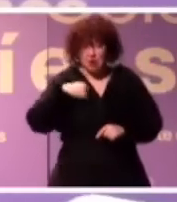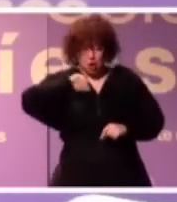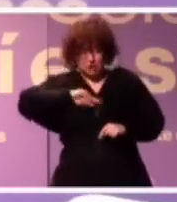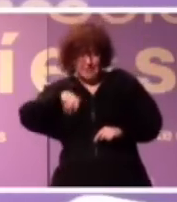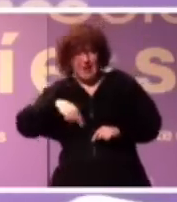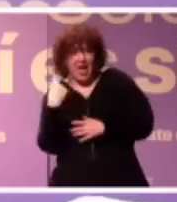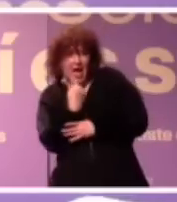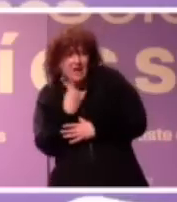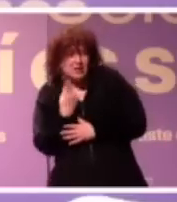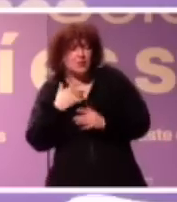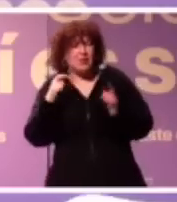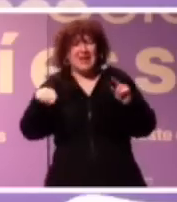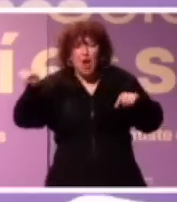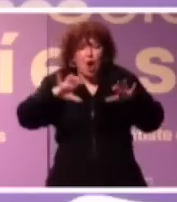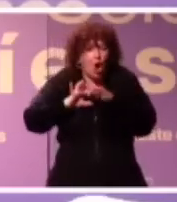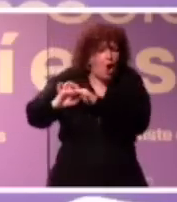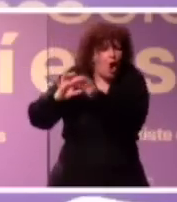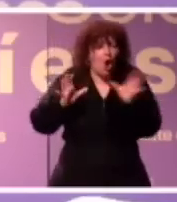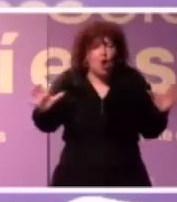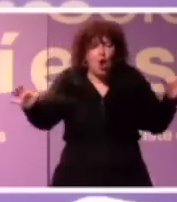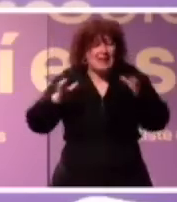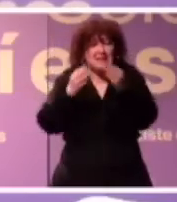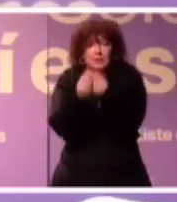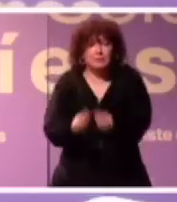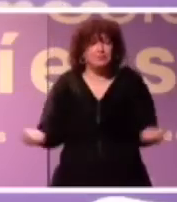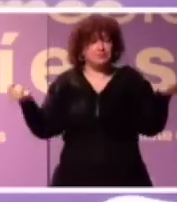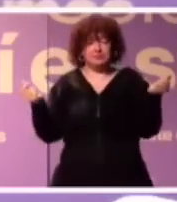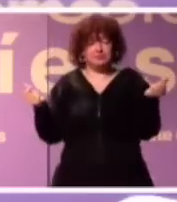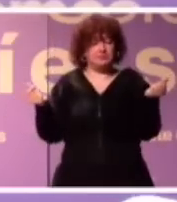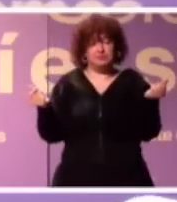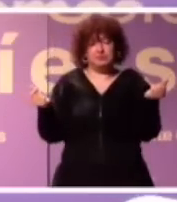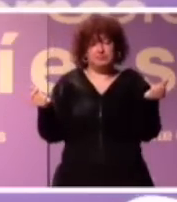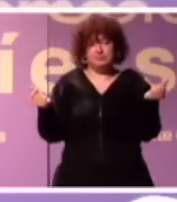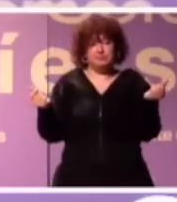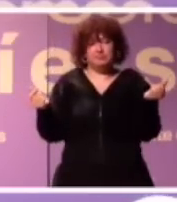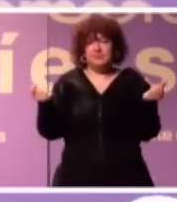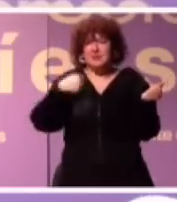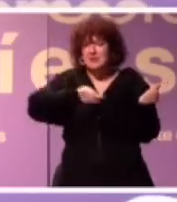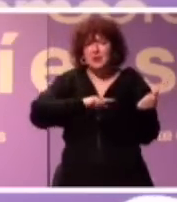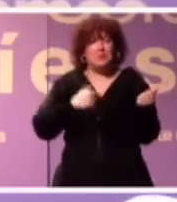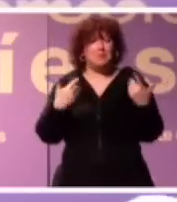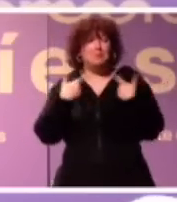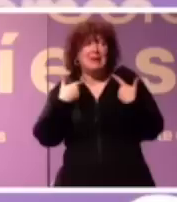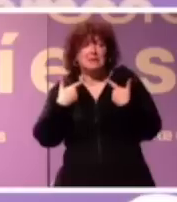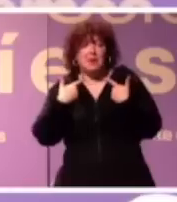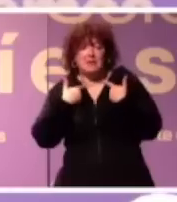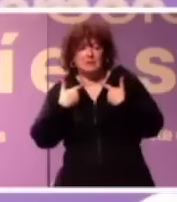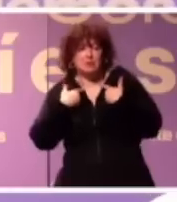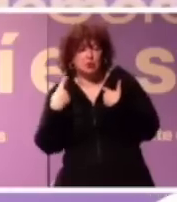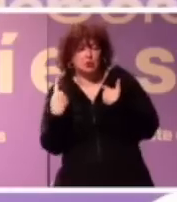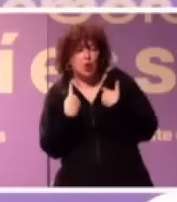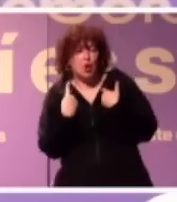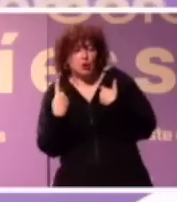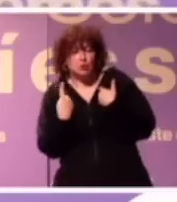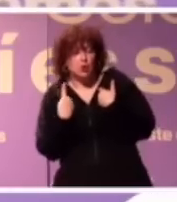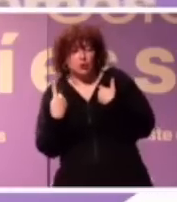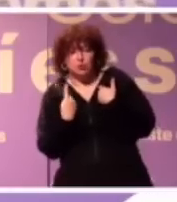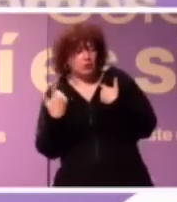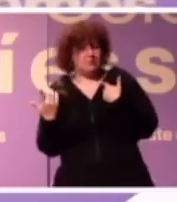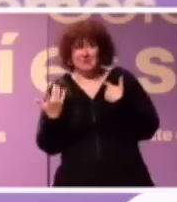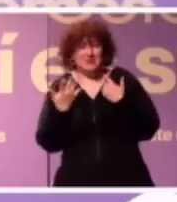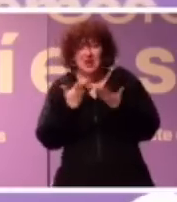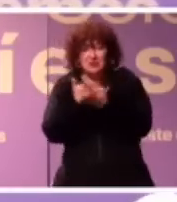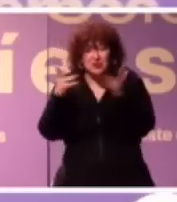quita todo el paraguas de lo colectivo y nos hace unas víctimas solas no hace que el problema